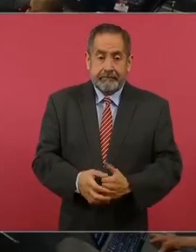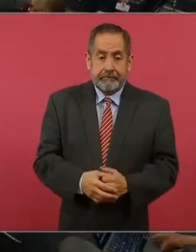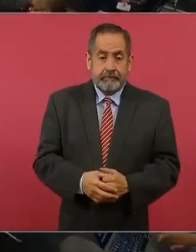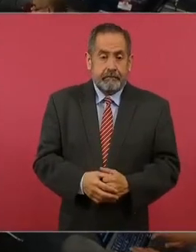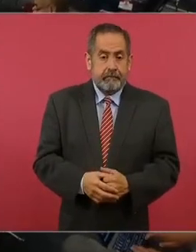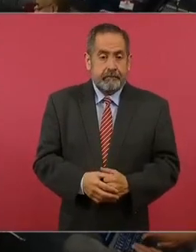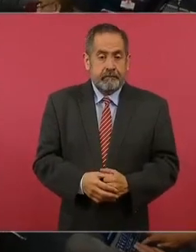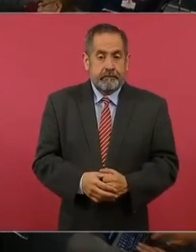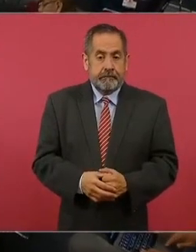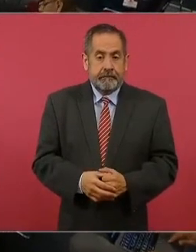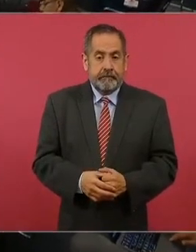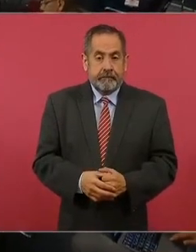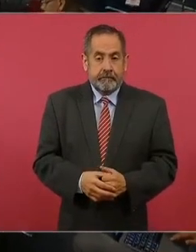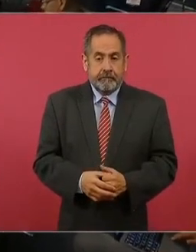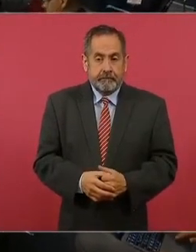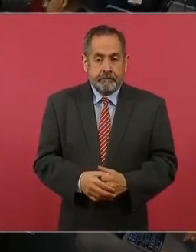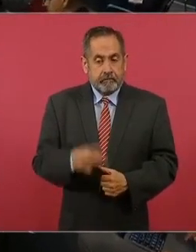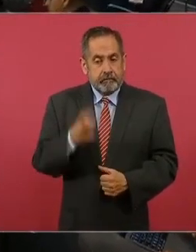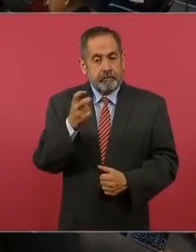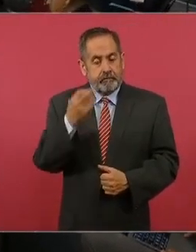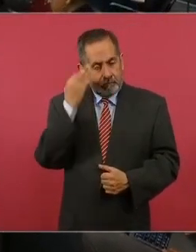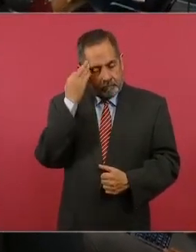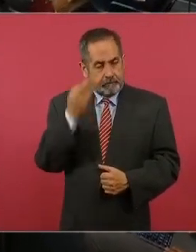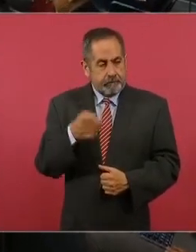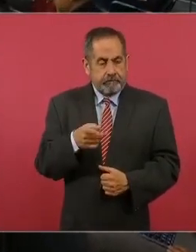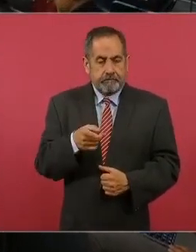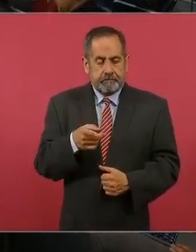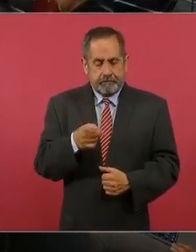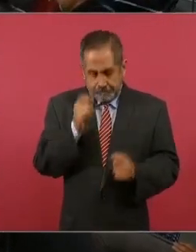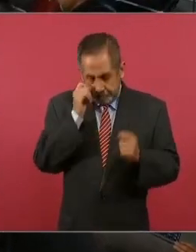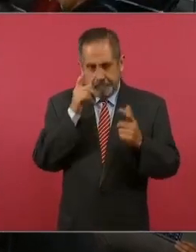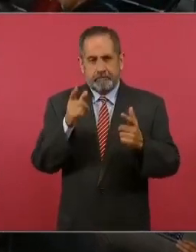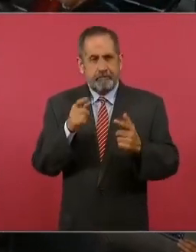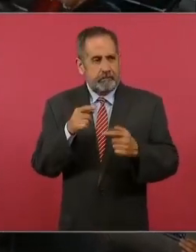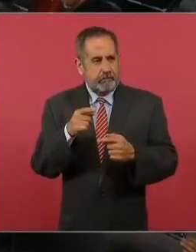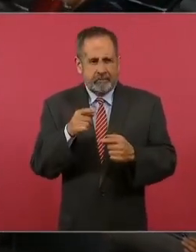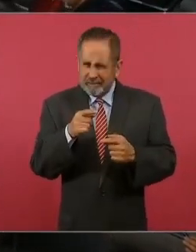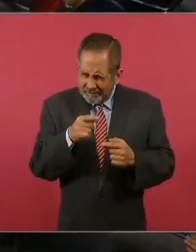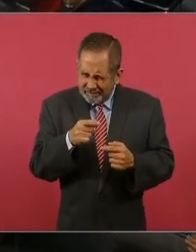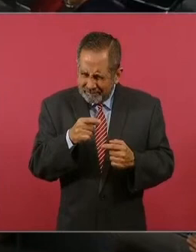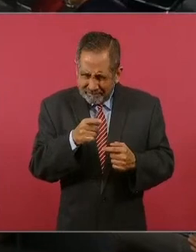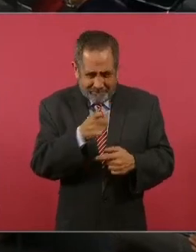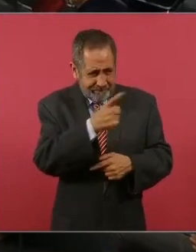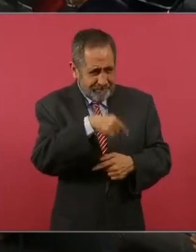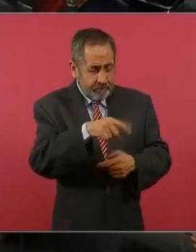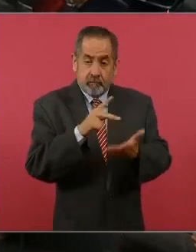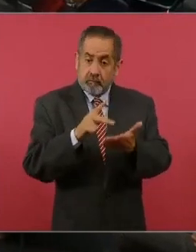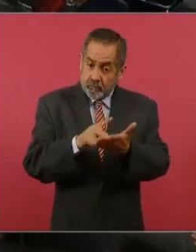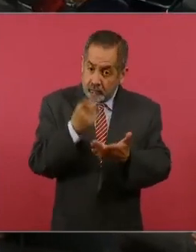Por eso llama la atención que quieran regresar